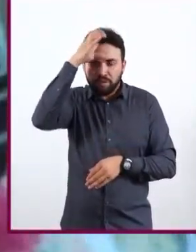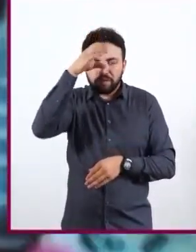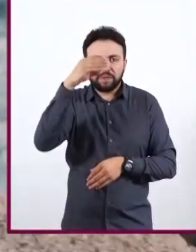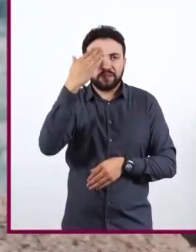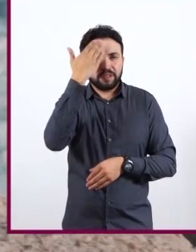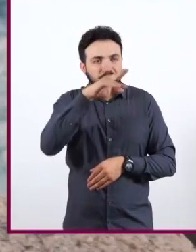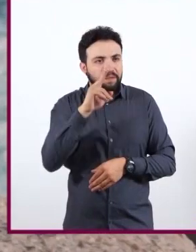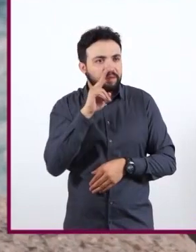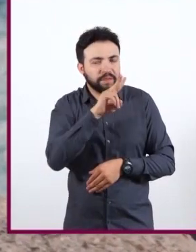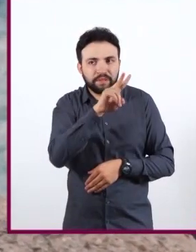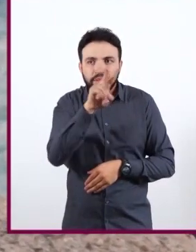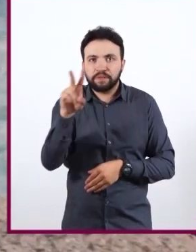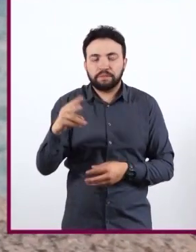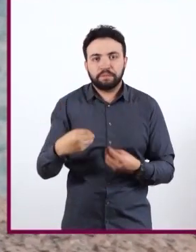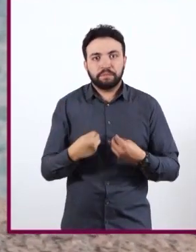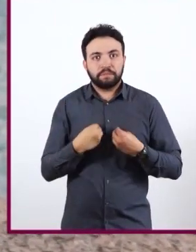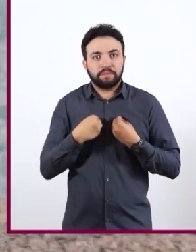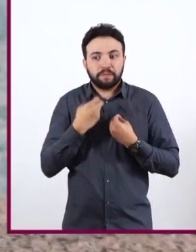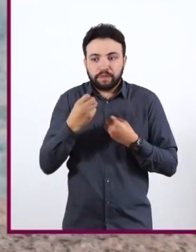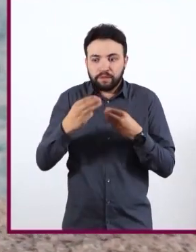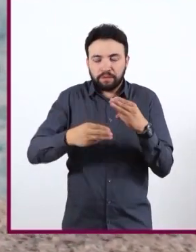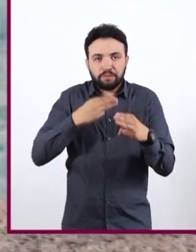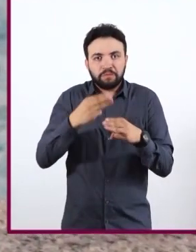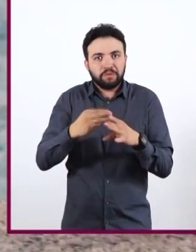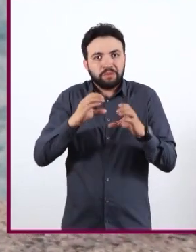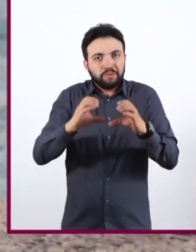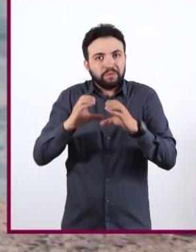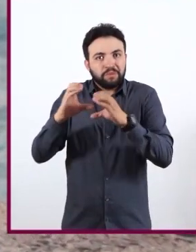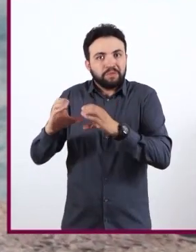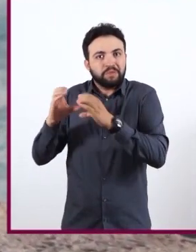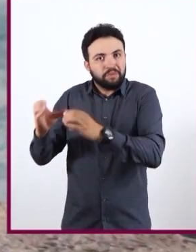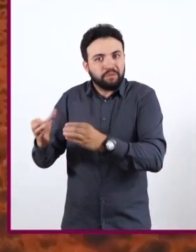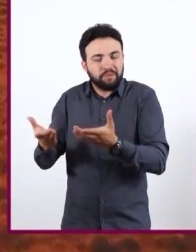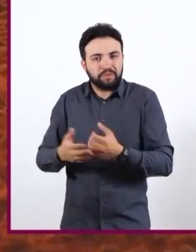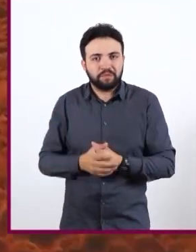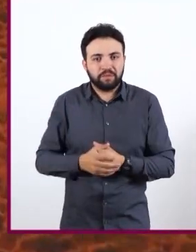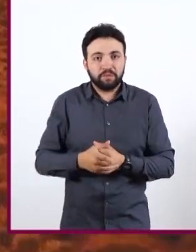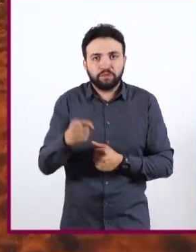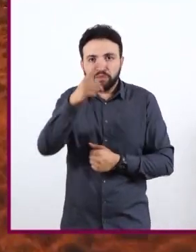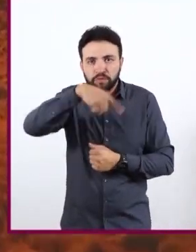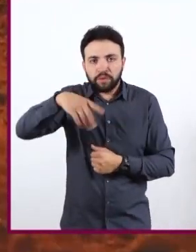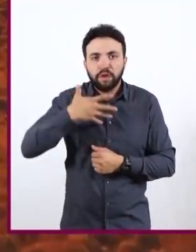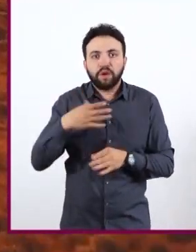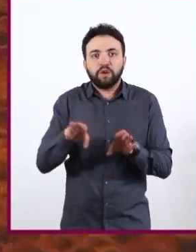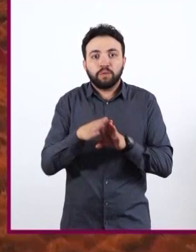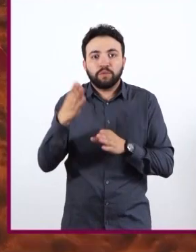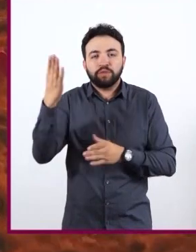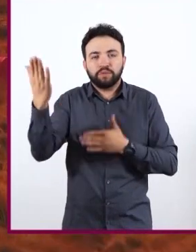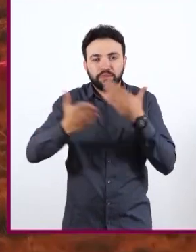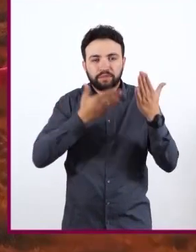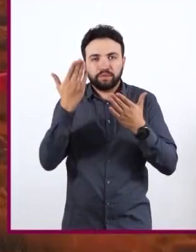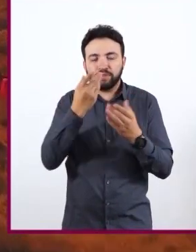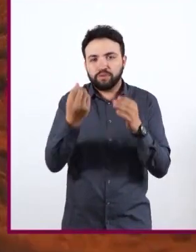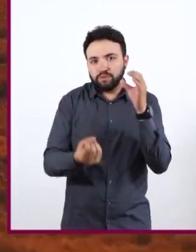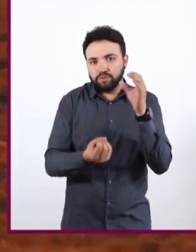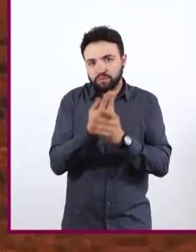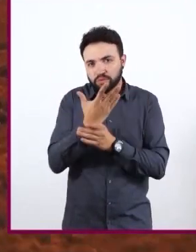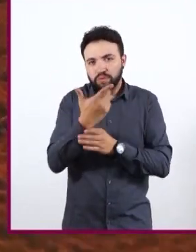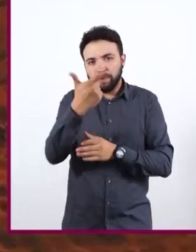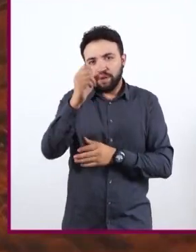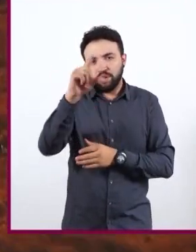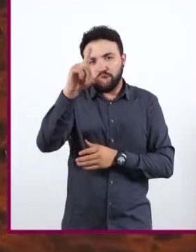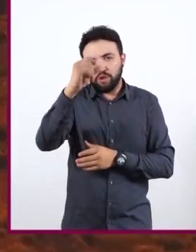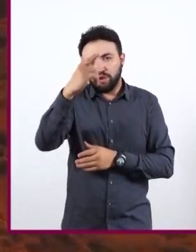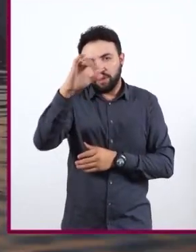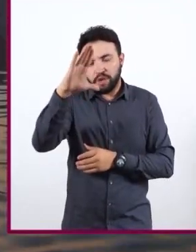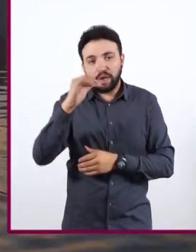este particular periodo de la historia de la Tierra. Quienes han estudiado todos los factores que han dado origen a esta nueva era geológica están